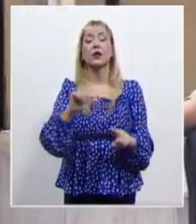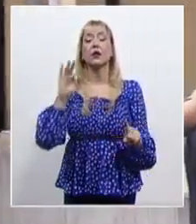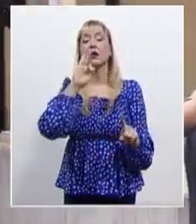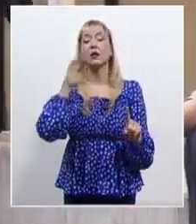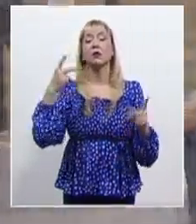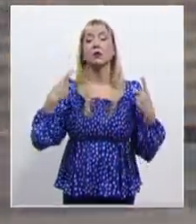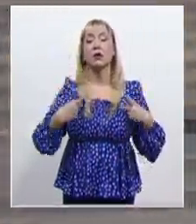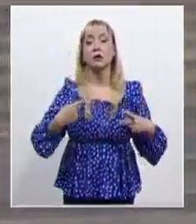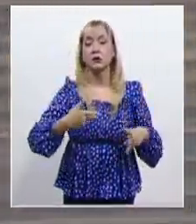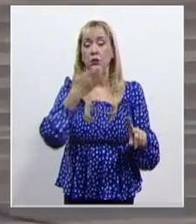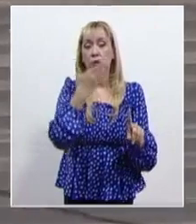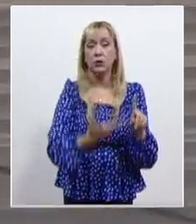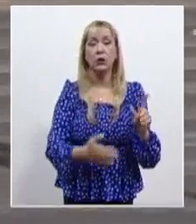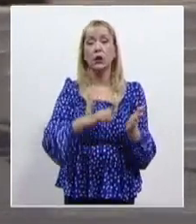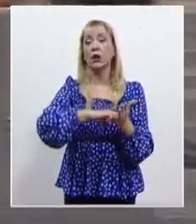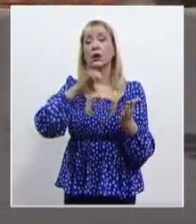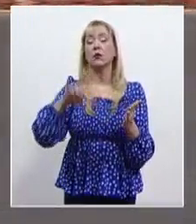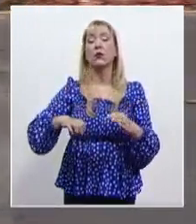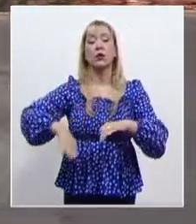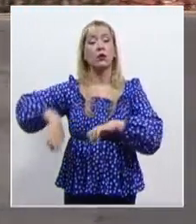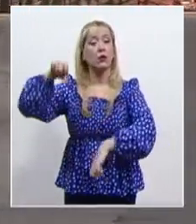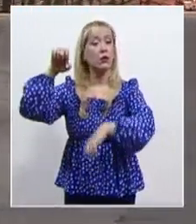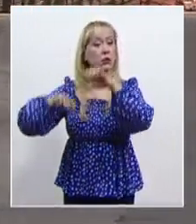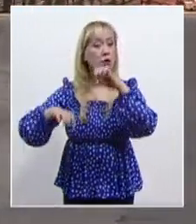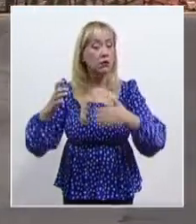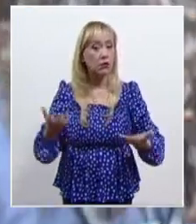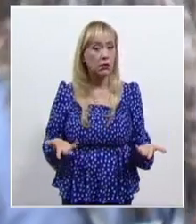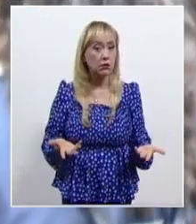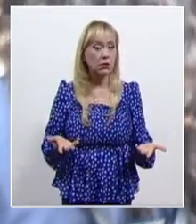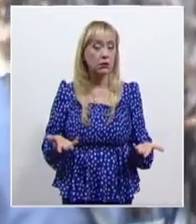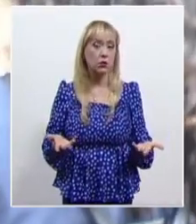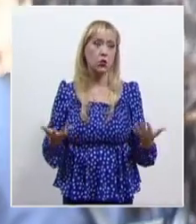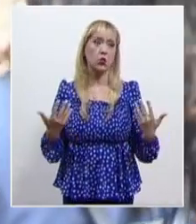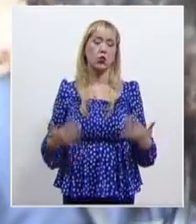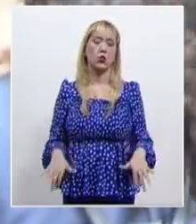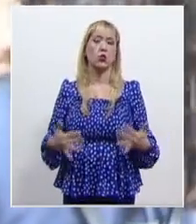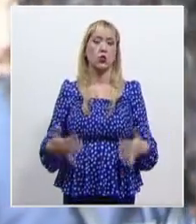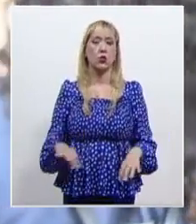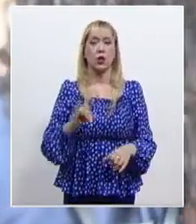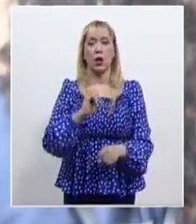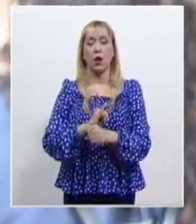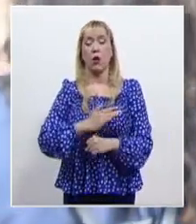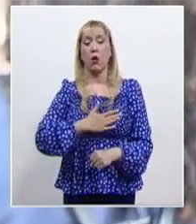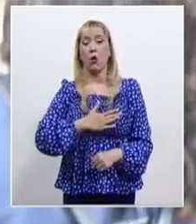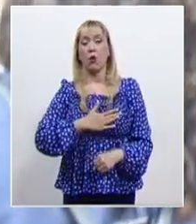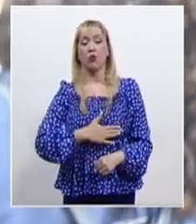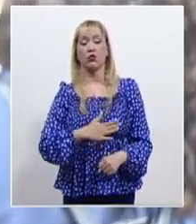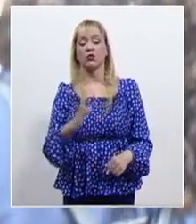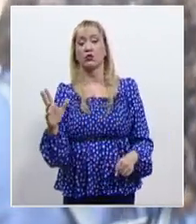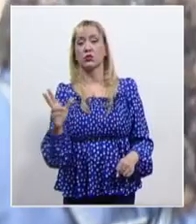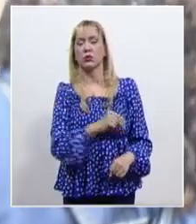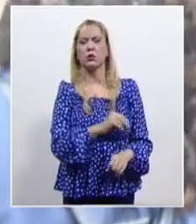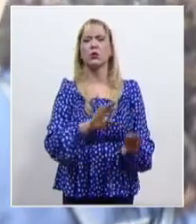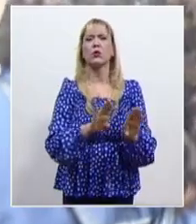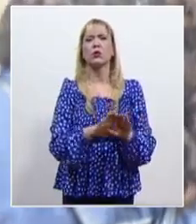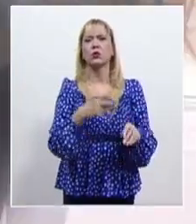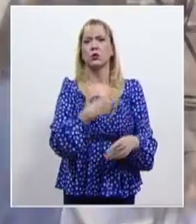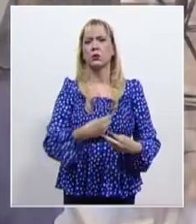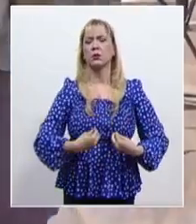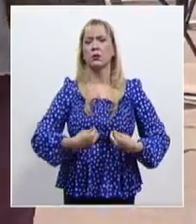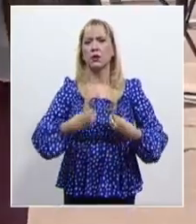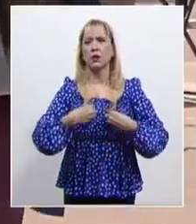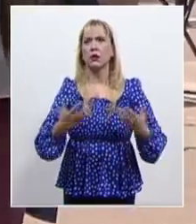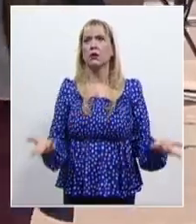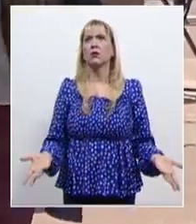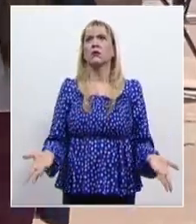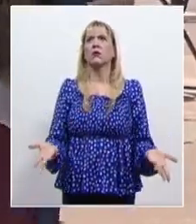grupos vulnerables como son los adultos mayores, pues una afectación arbitraria podría impedir que gocen de un nivel de vida adecuado, con la